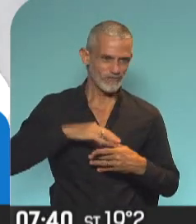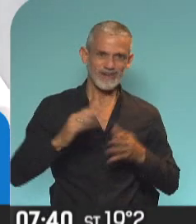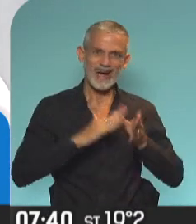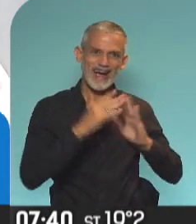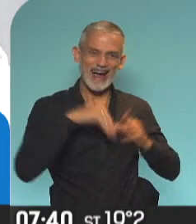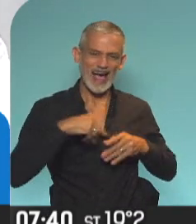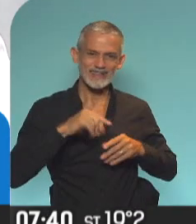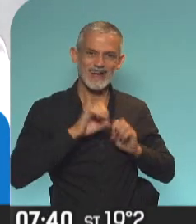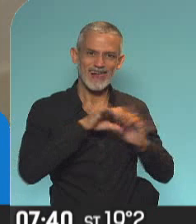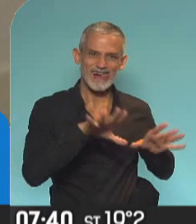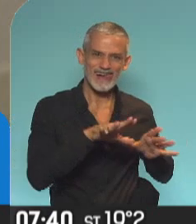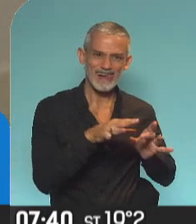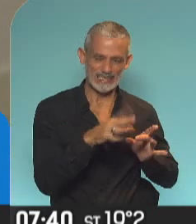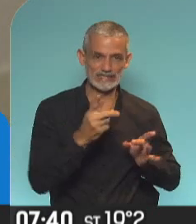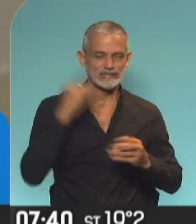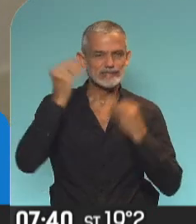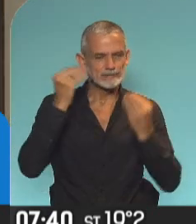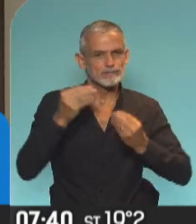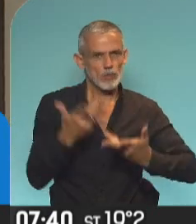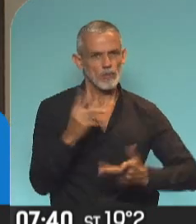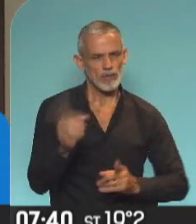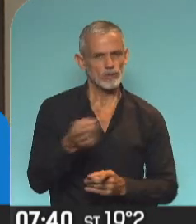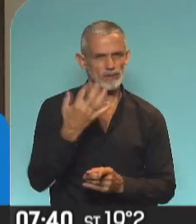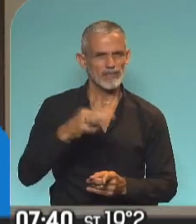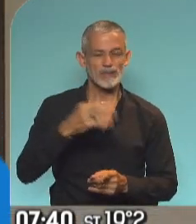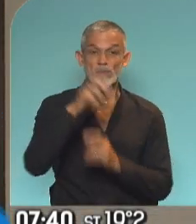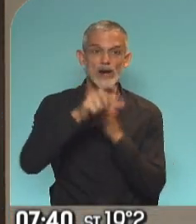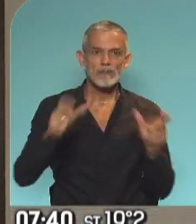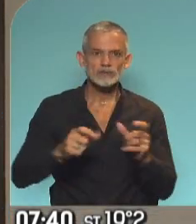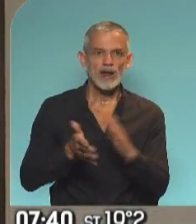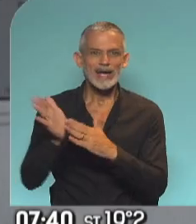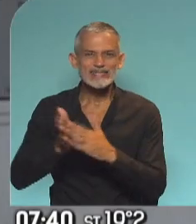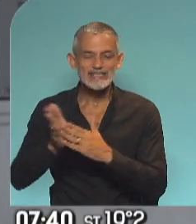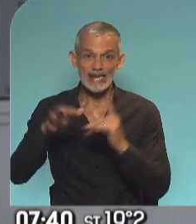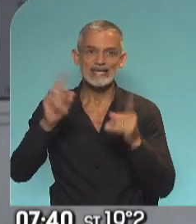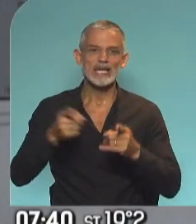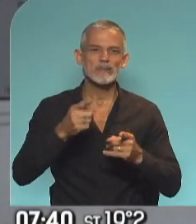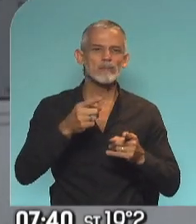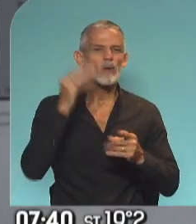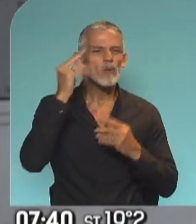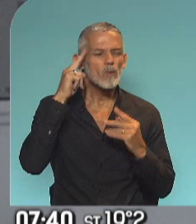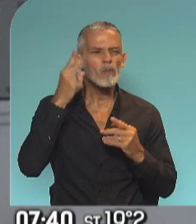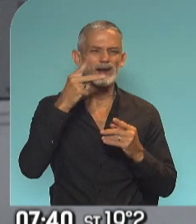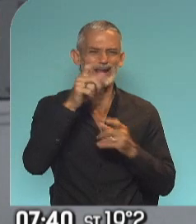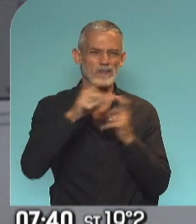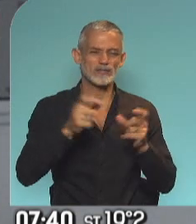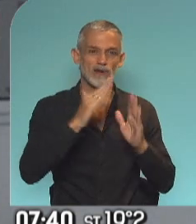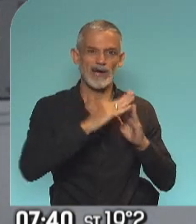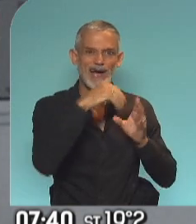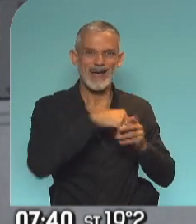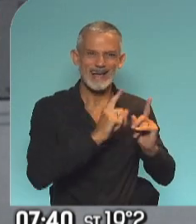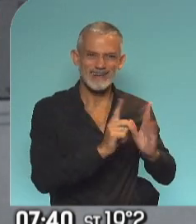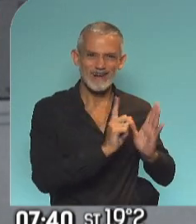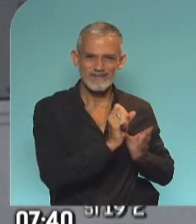casa. Entonces hay que preocuparse por la gente que sale, pero hay que ocuparse por la gente que está adentro. Y quizá la gente que